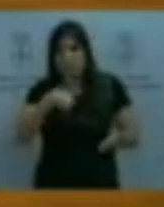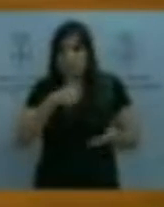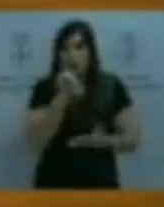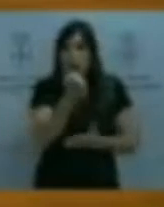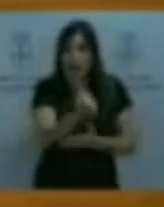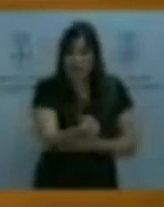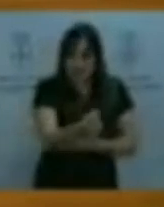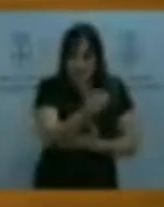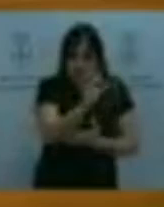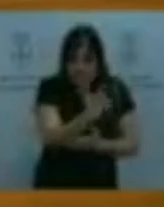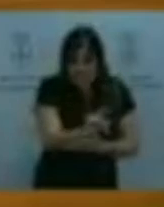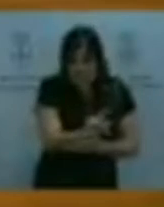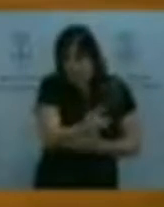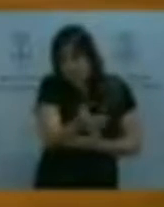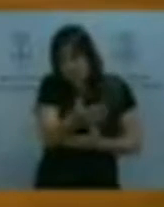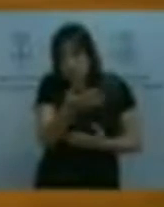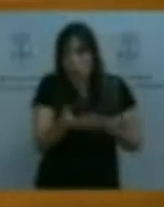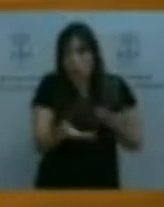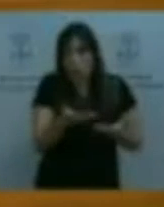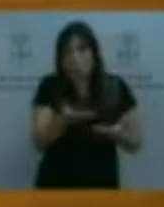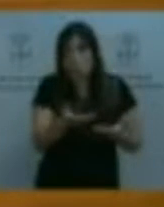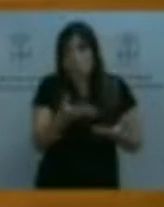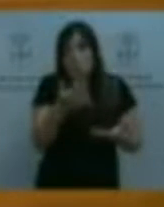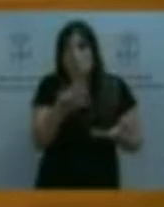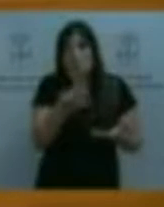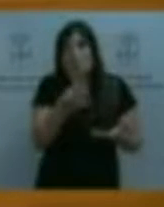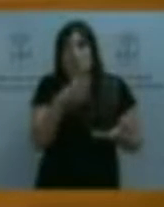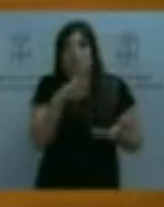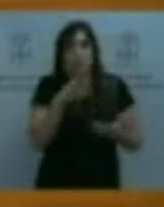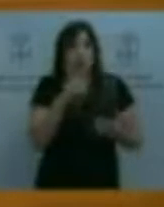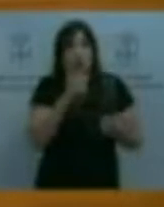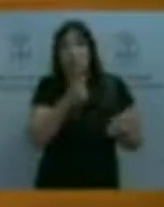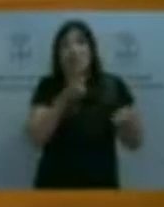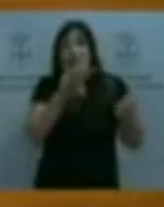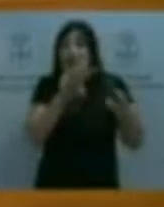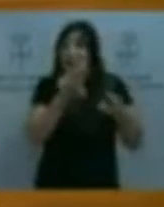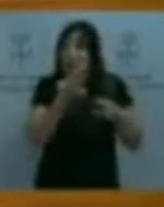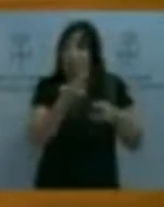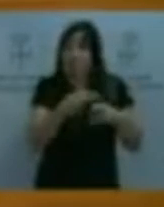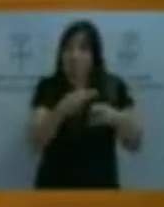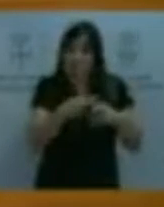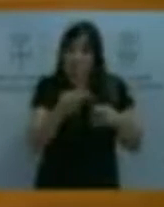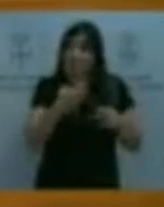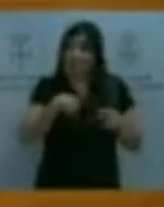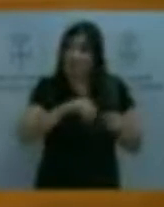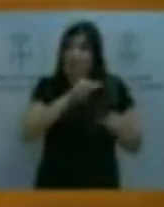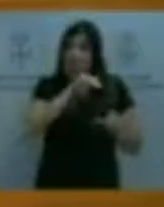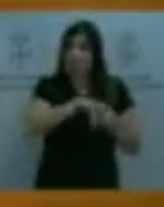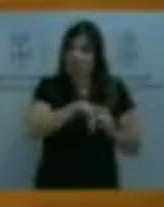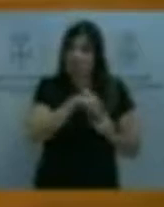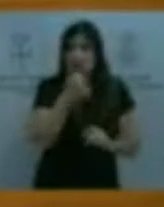declaración puramente política, vamos a expresar el voto favorable a esta iniciativa para que así conste